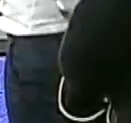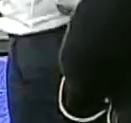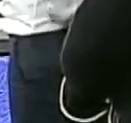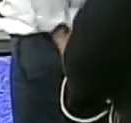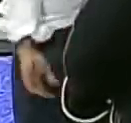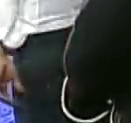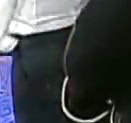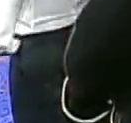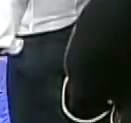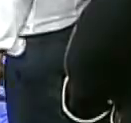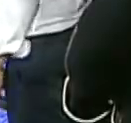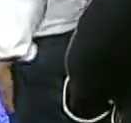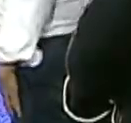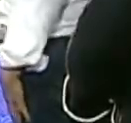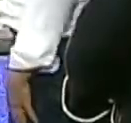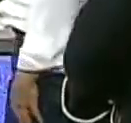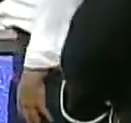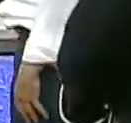¡Gracias!